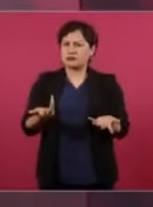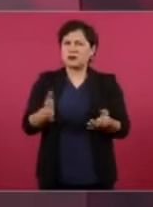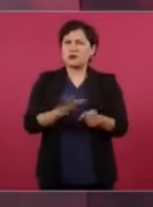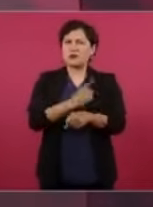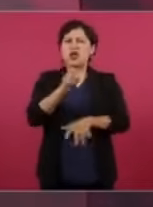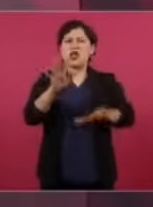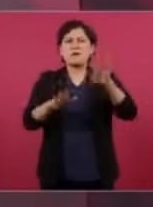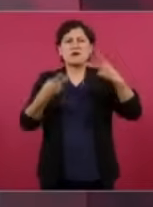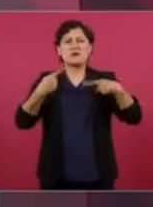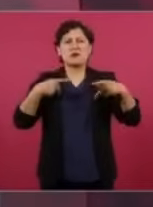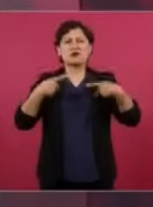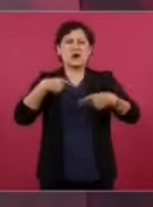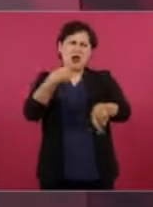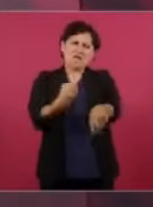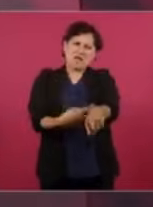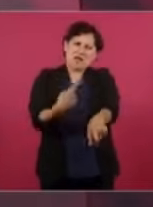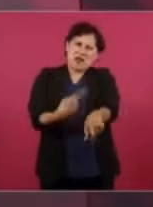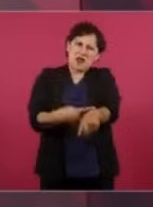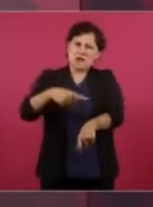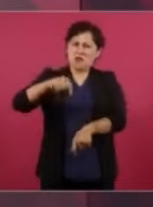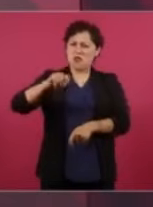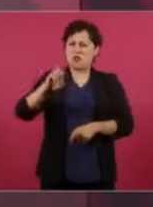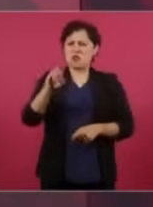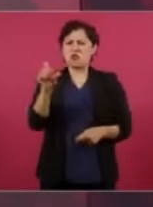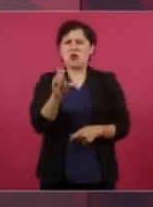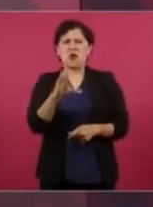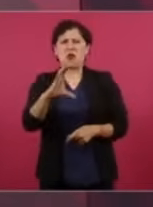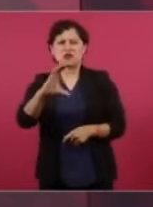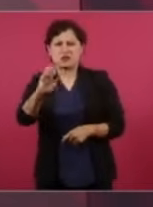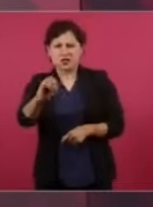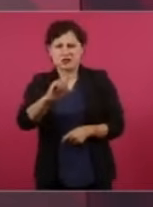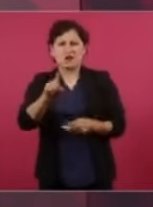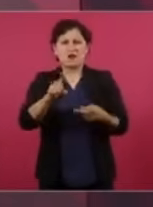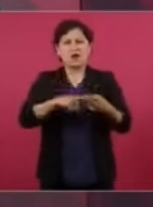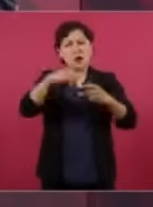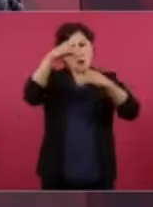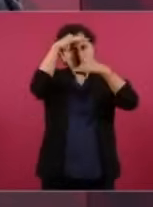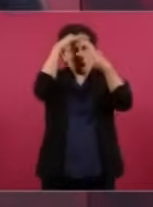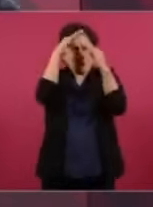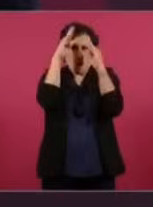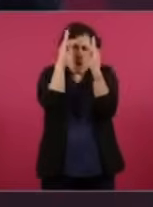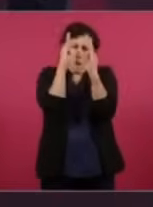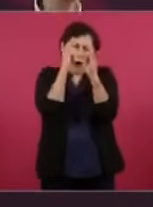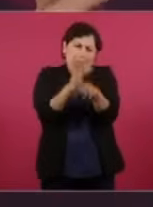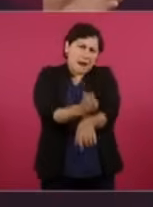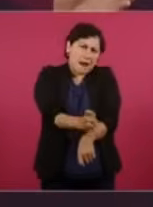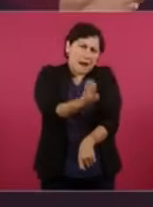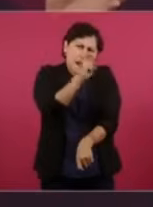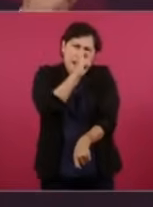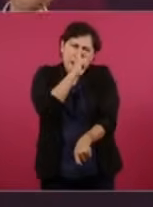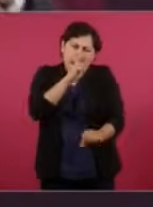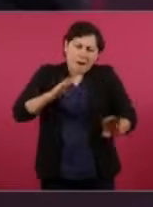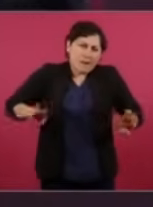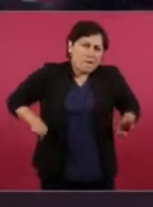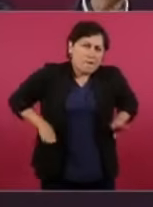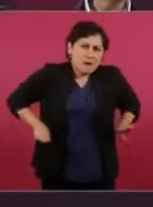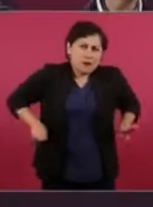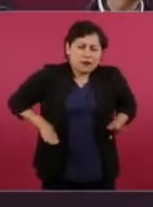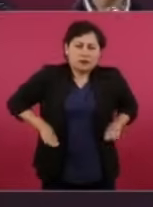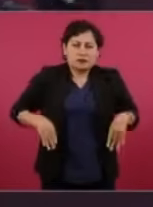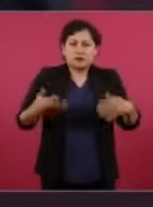tóxicos, conservadores, reaccionarios, y terminan el último tramo de su vida